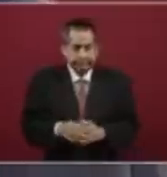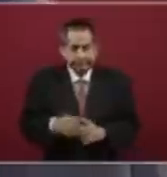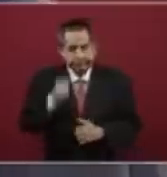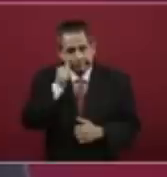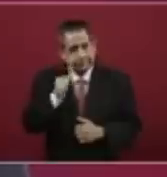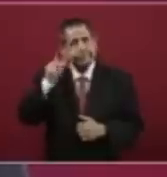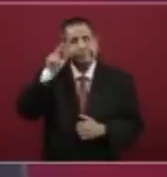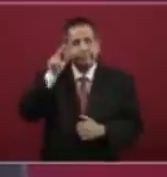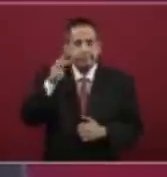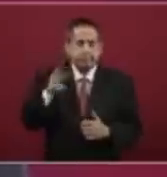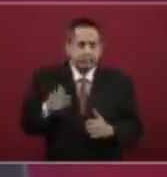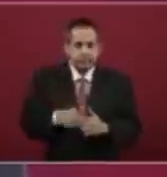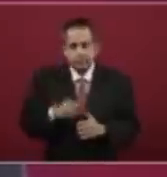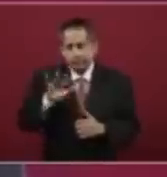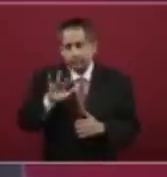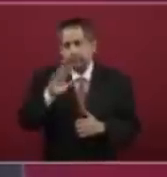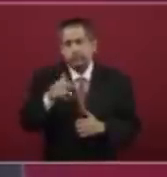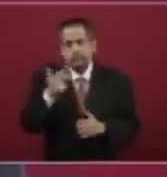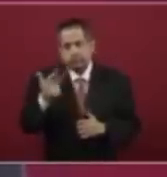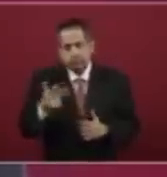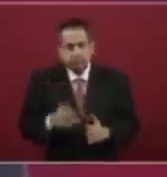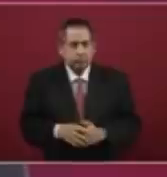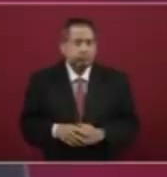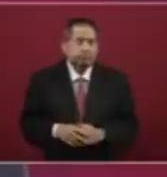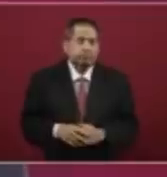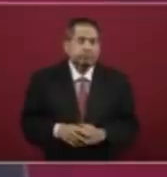antier 58.